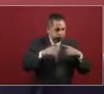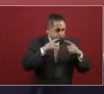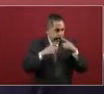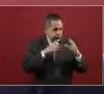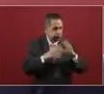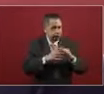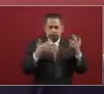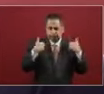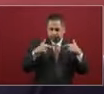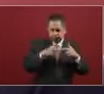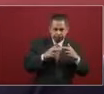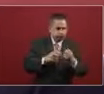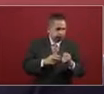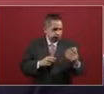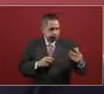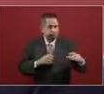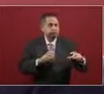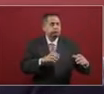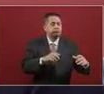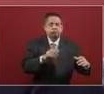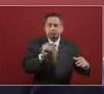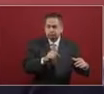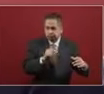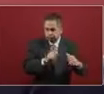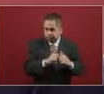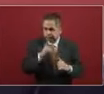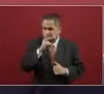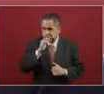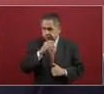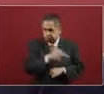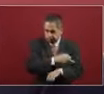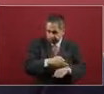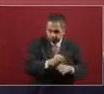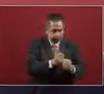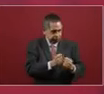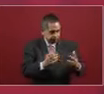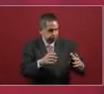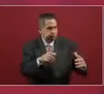con los maestros, con los padres de familia,